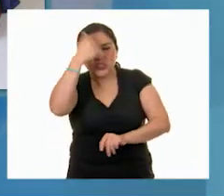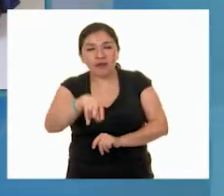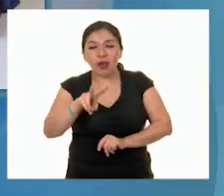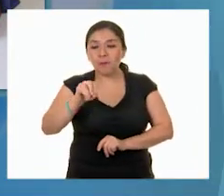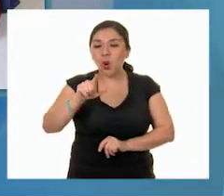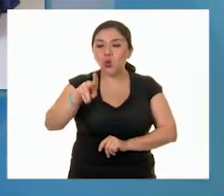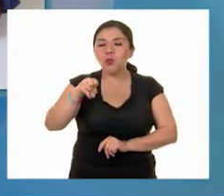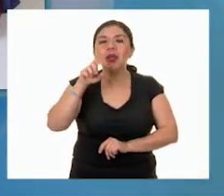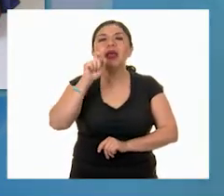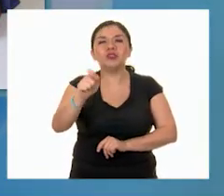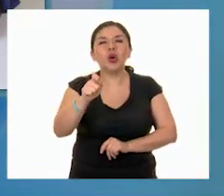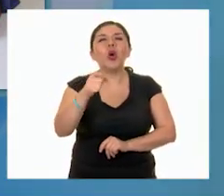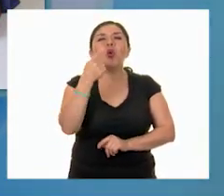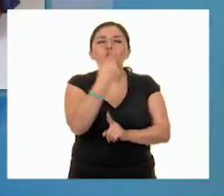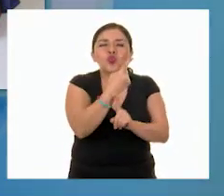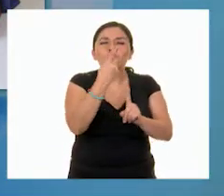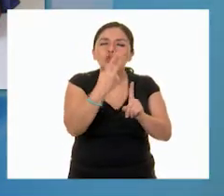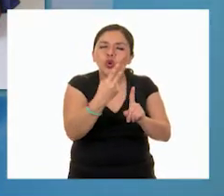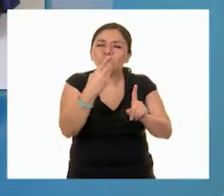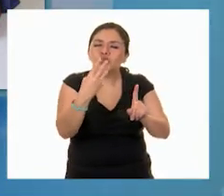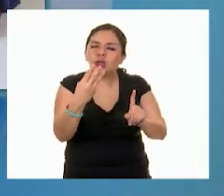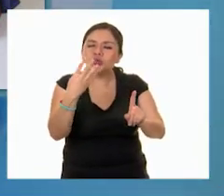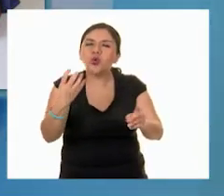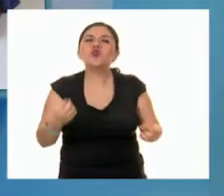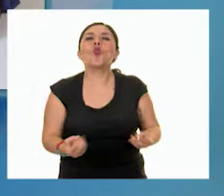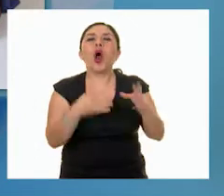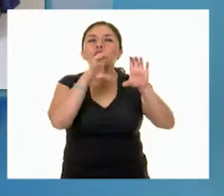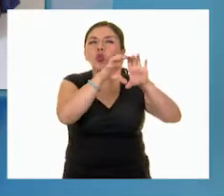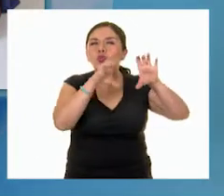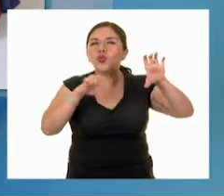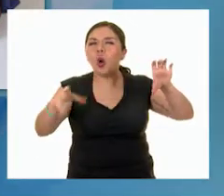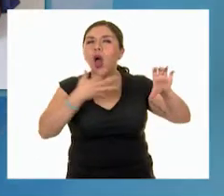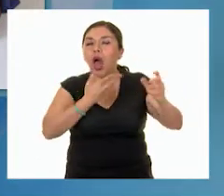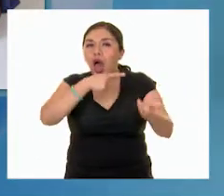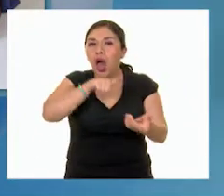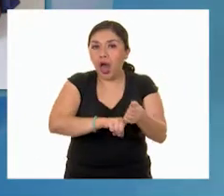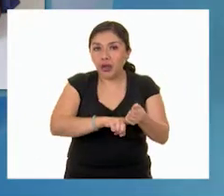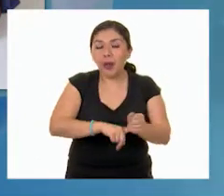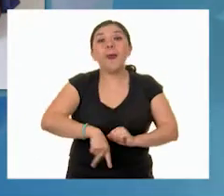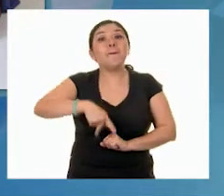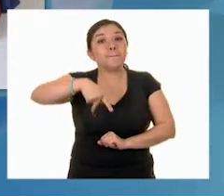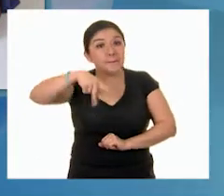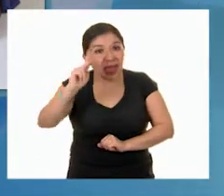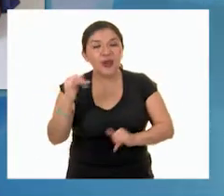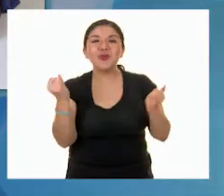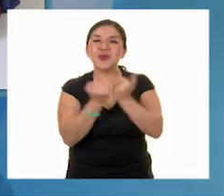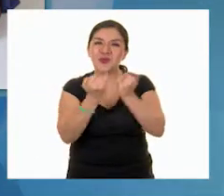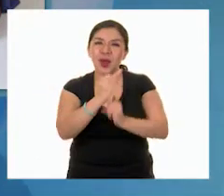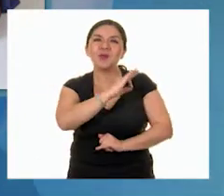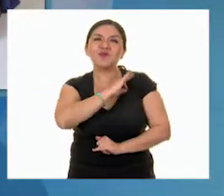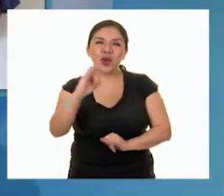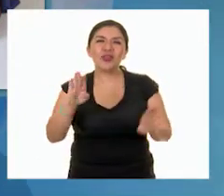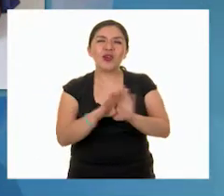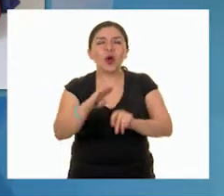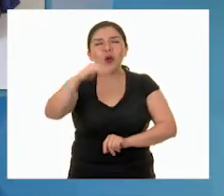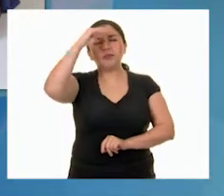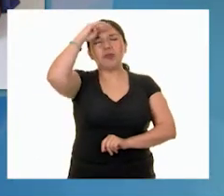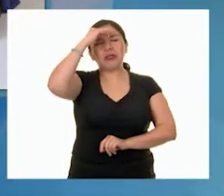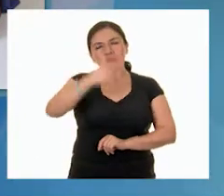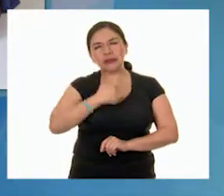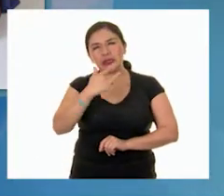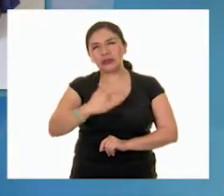prisma es contando uno por uno el número de cubos que lo conforman, pero también considerando